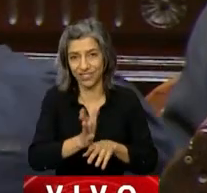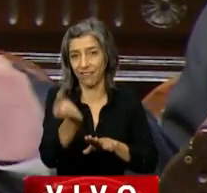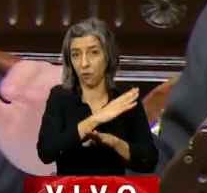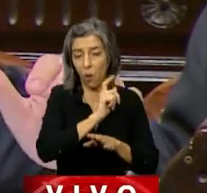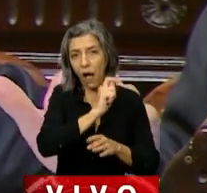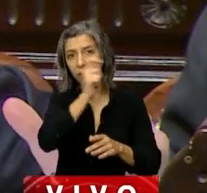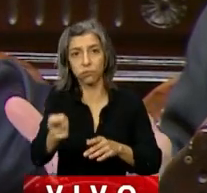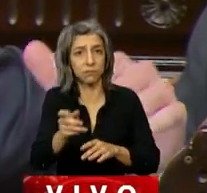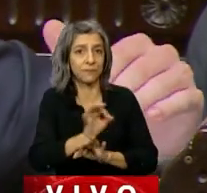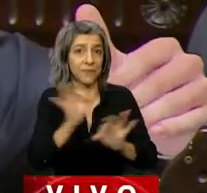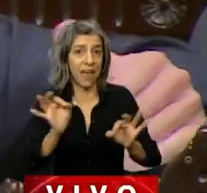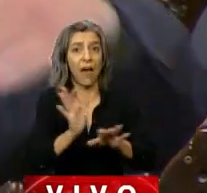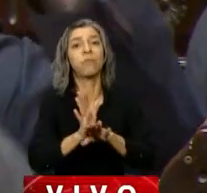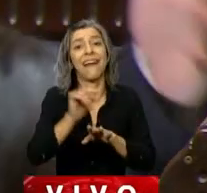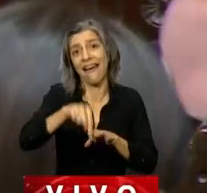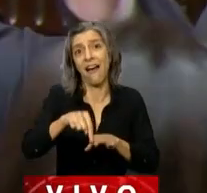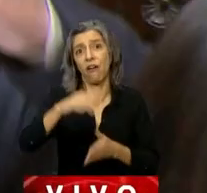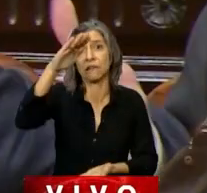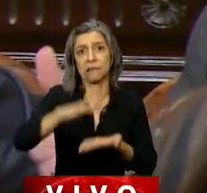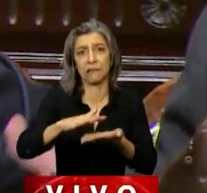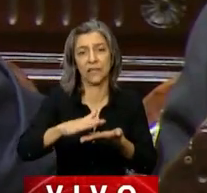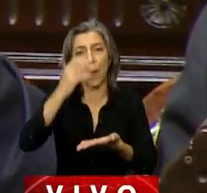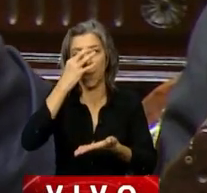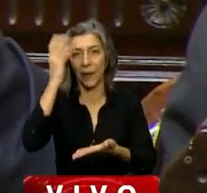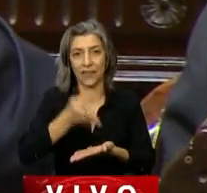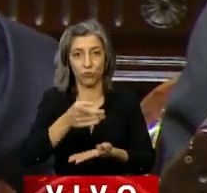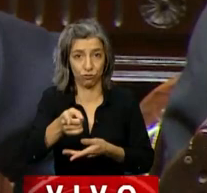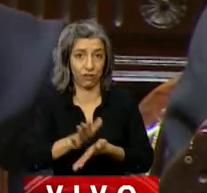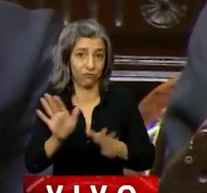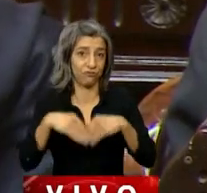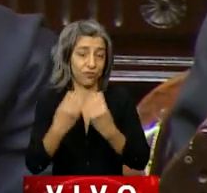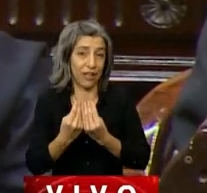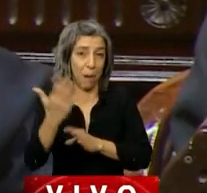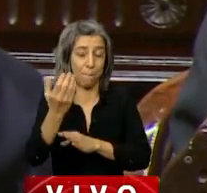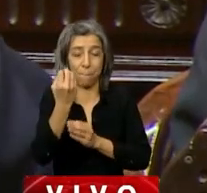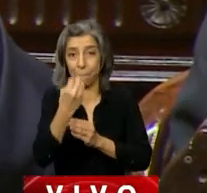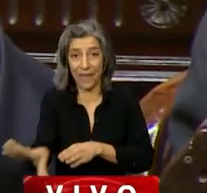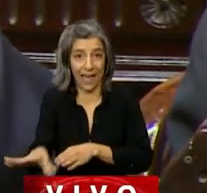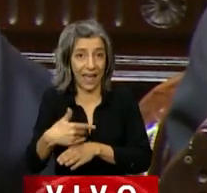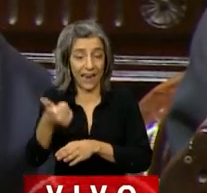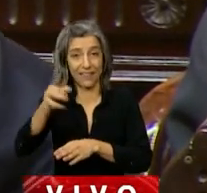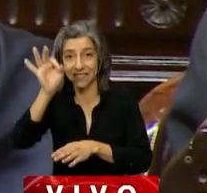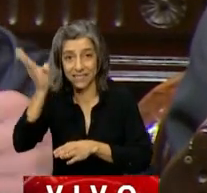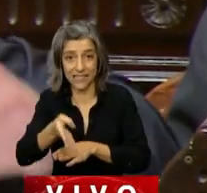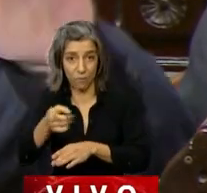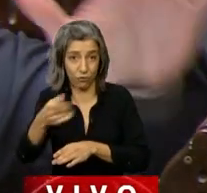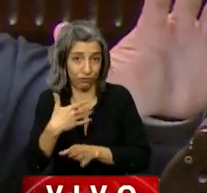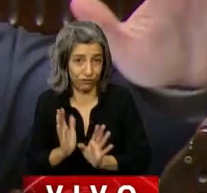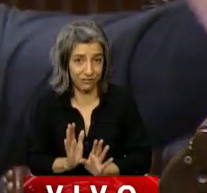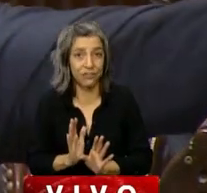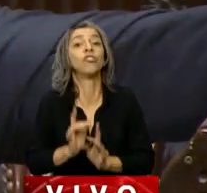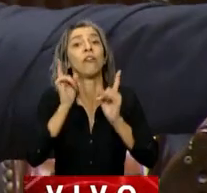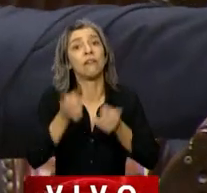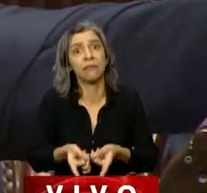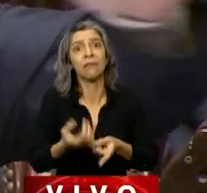al 20% de las regalías, con lo cual perdimos el 60% de la creencia de regalías, un derecho del 60%, y encima le